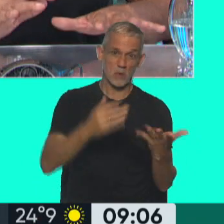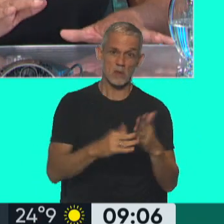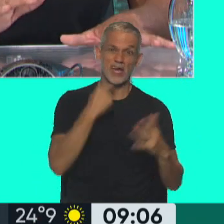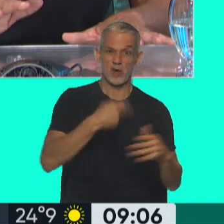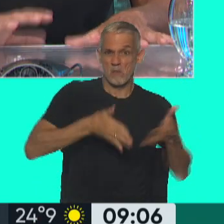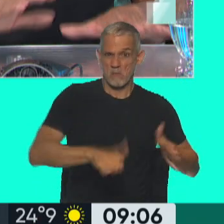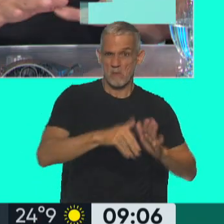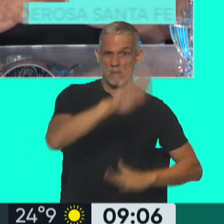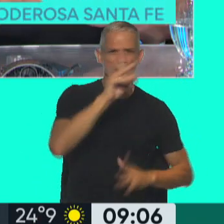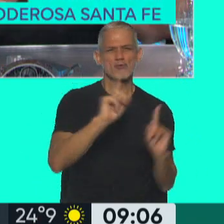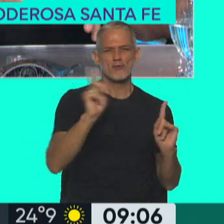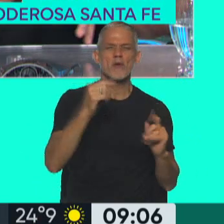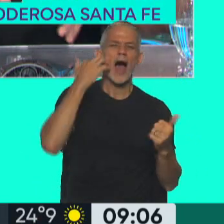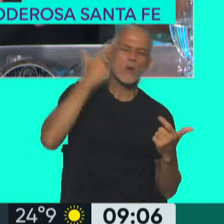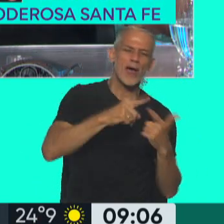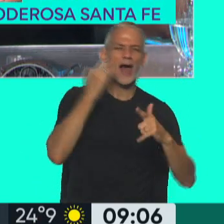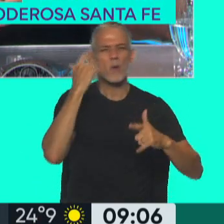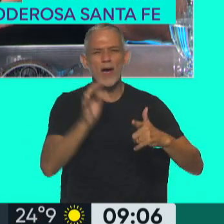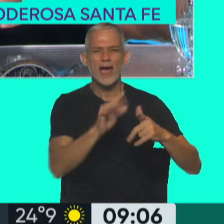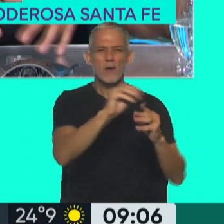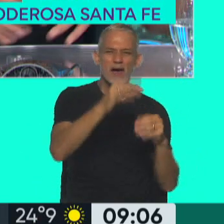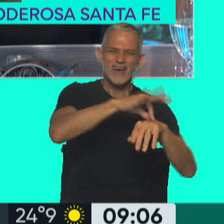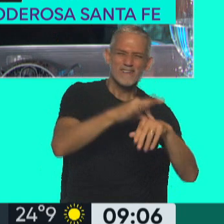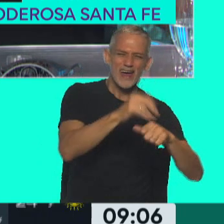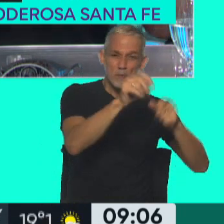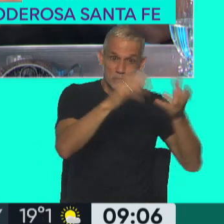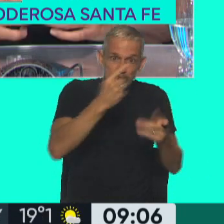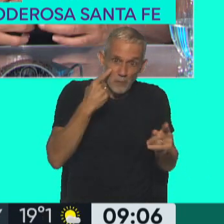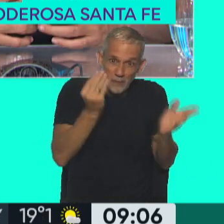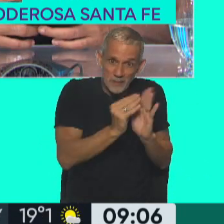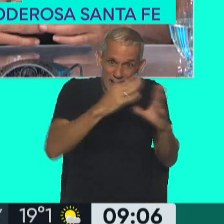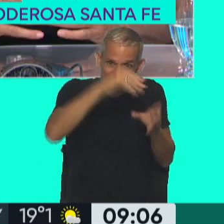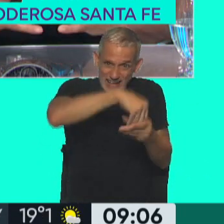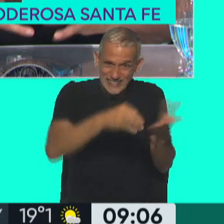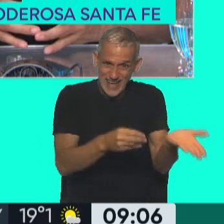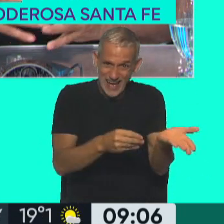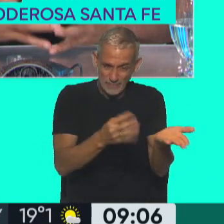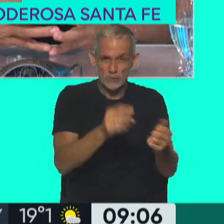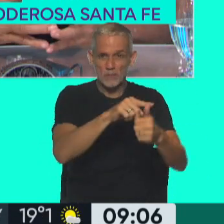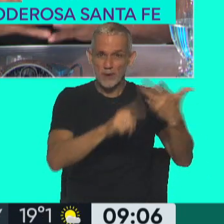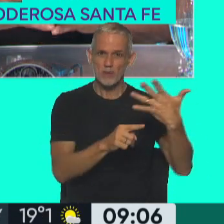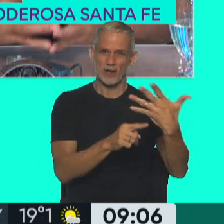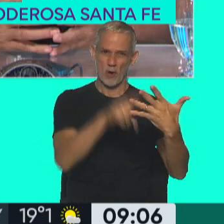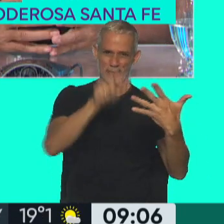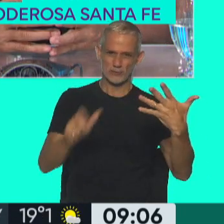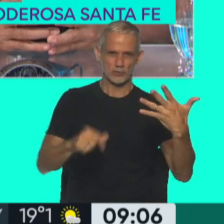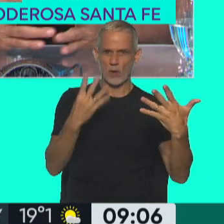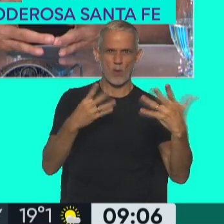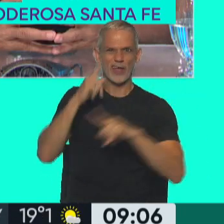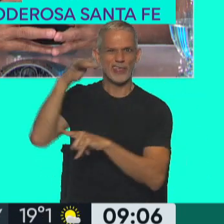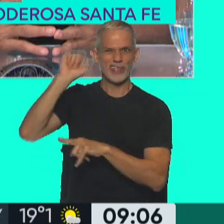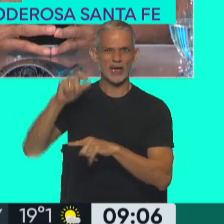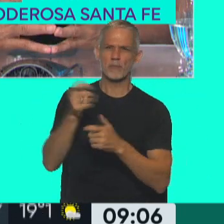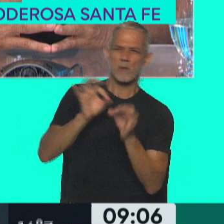hijos, sino porque nos hacemos cargo de las abuelas, de los abuelos, de los enfermos, que también viven en nuestras casas. Claro. Entonces, bueno, las realidades de los